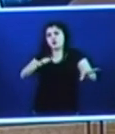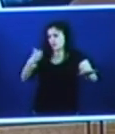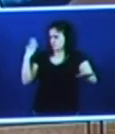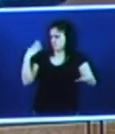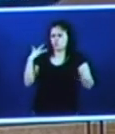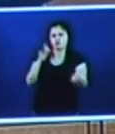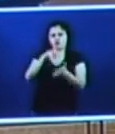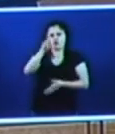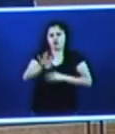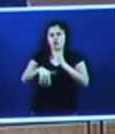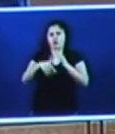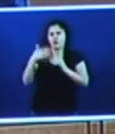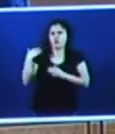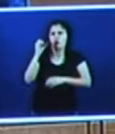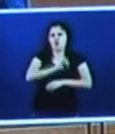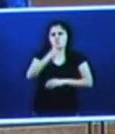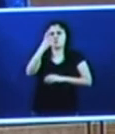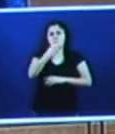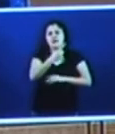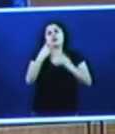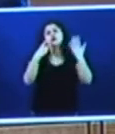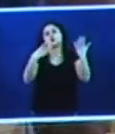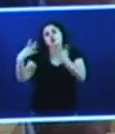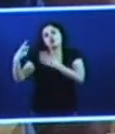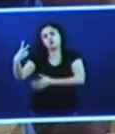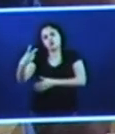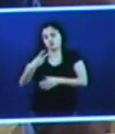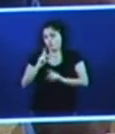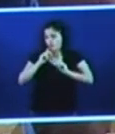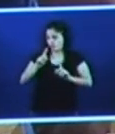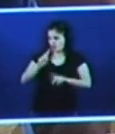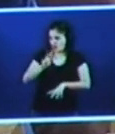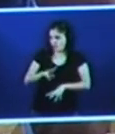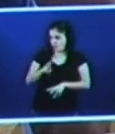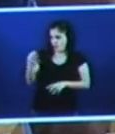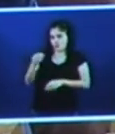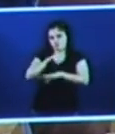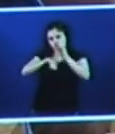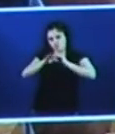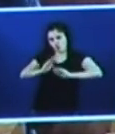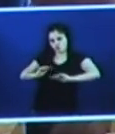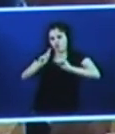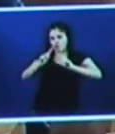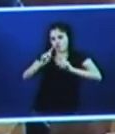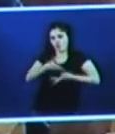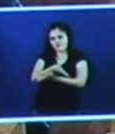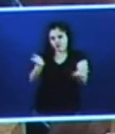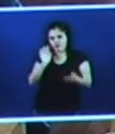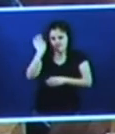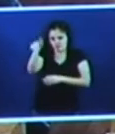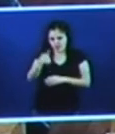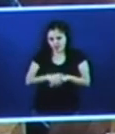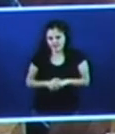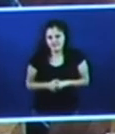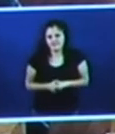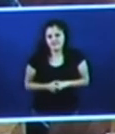Creo que debería de rectificar o golpe de Estado simplemente se vostede creen na democracia un pouco. Incluso non